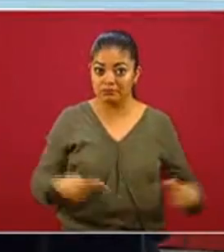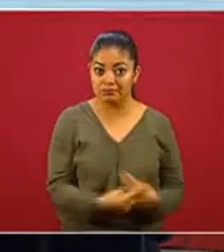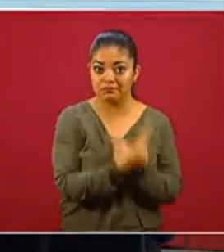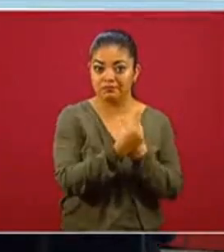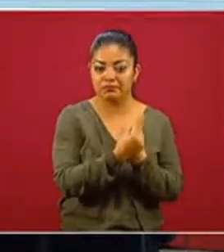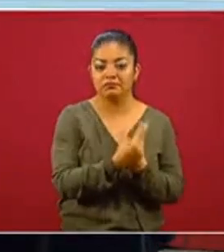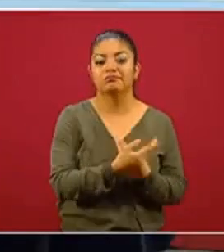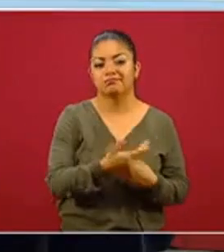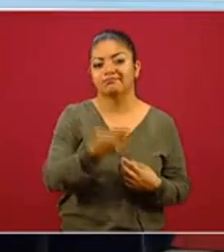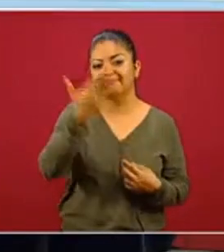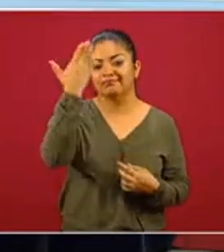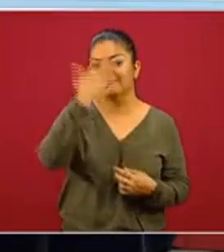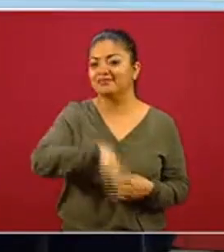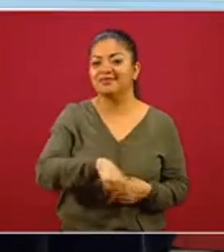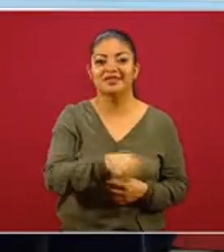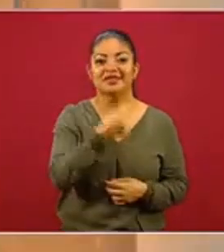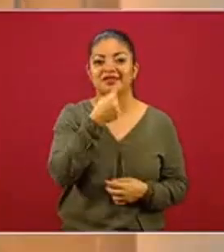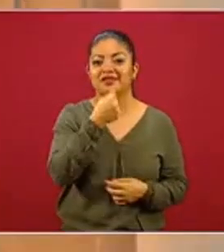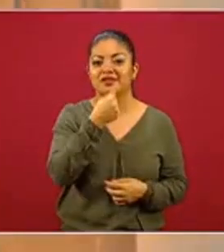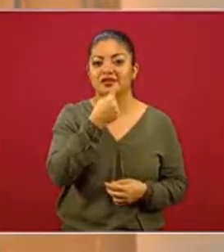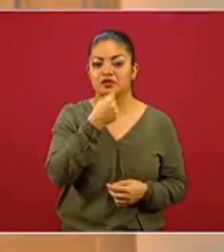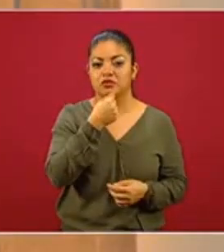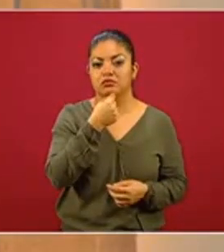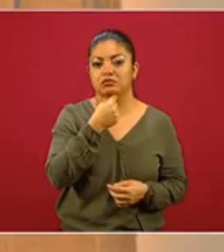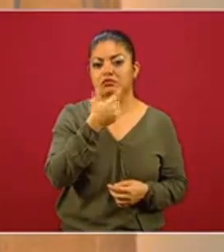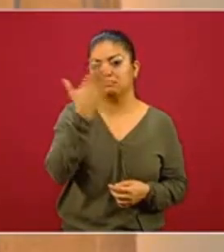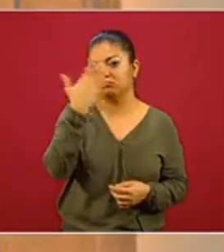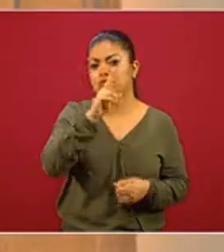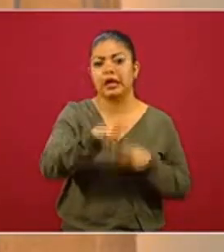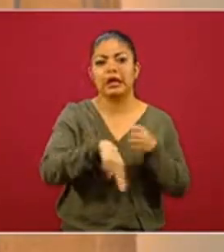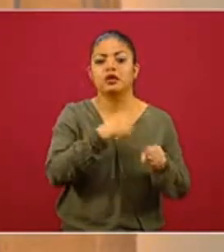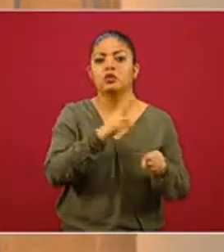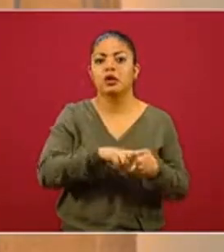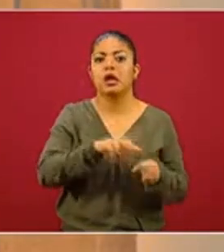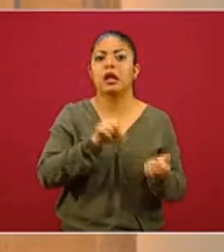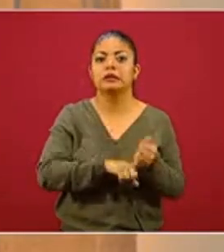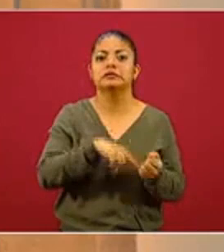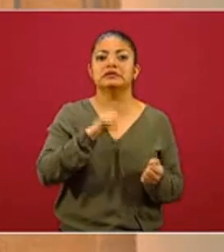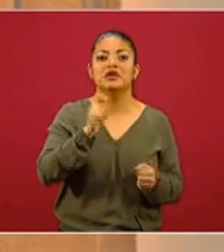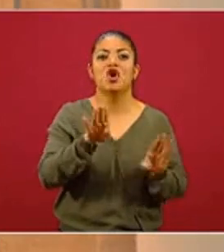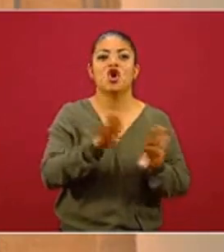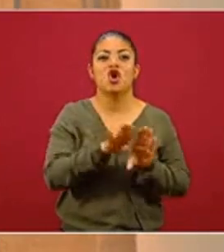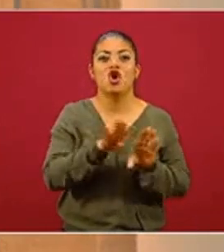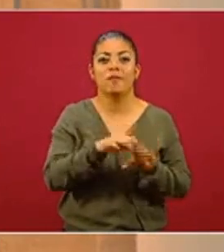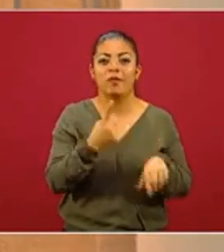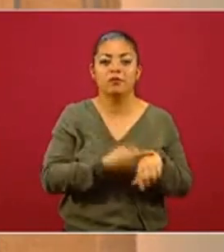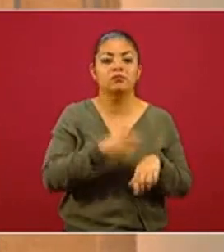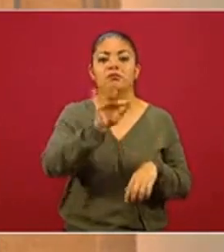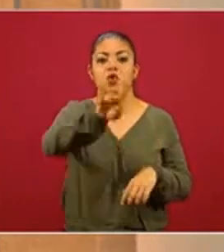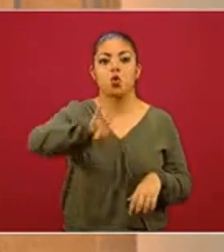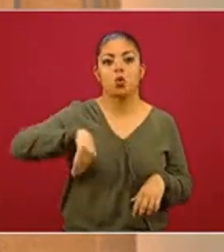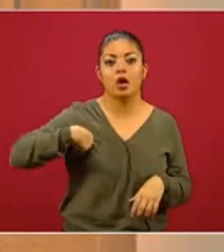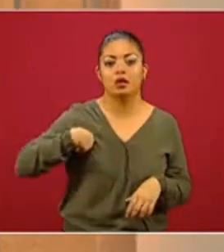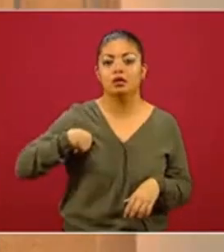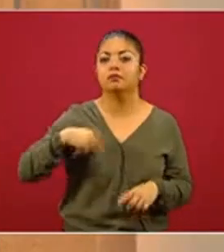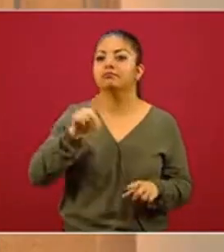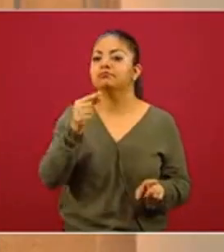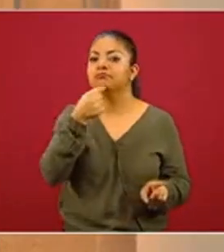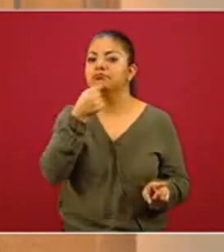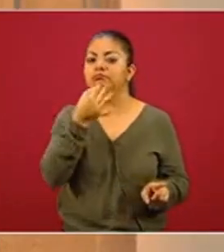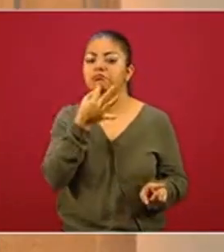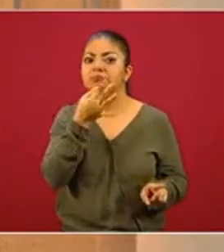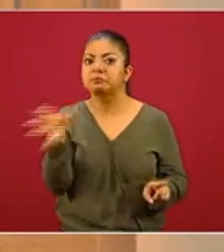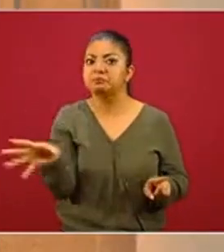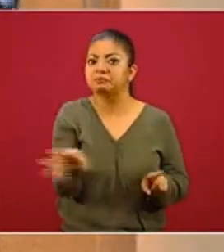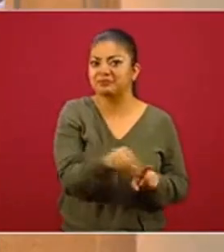por supuesto que los niños están expuestos a una serie de patógenos. Si ustedes los llevan a la guardería, pues se van contagiando